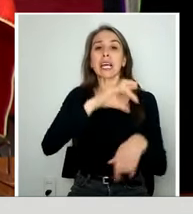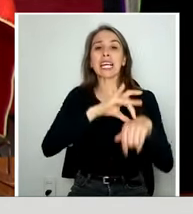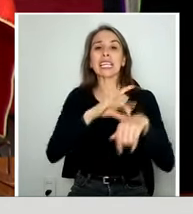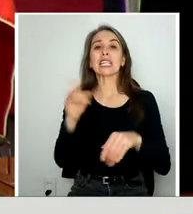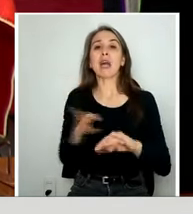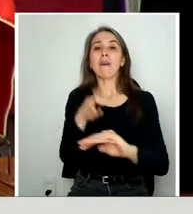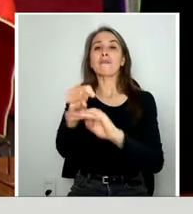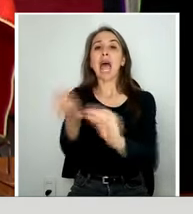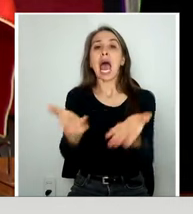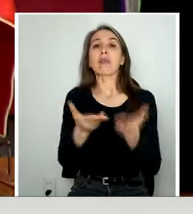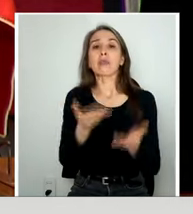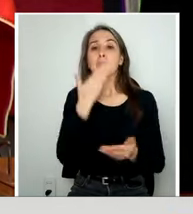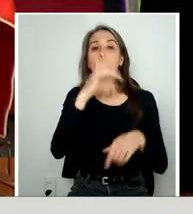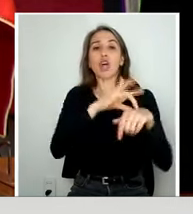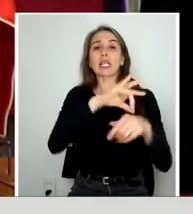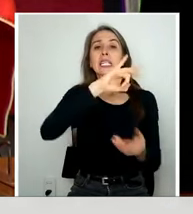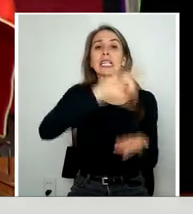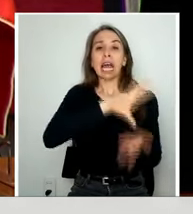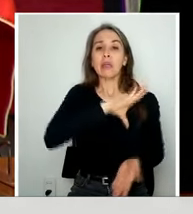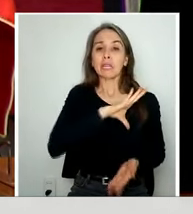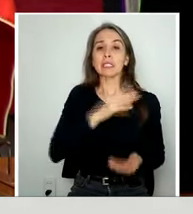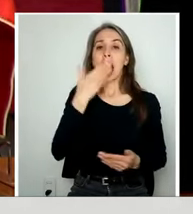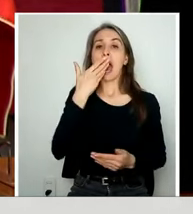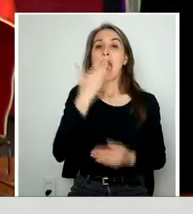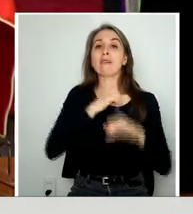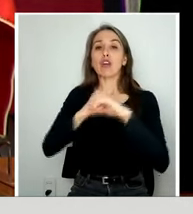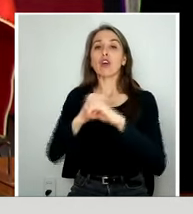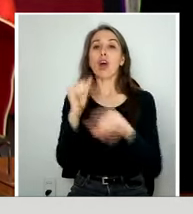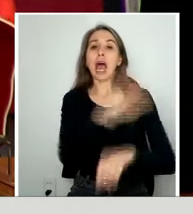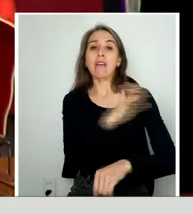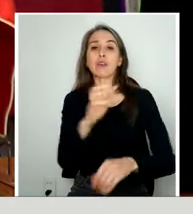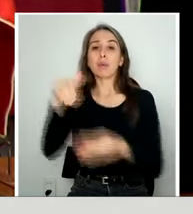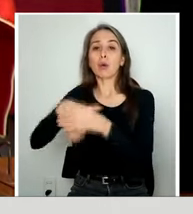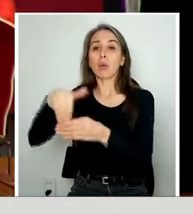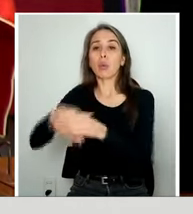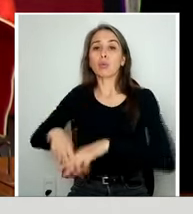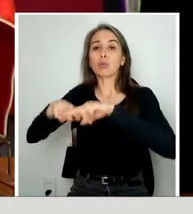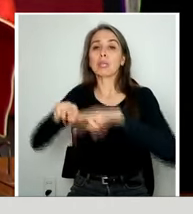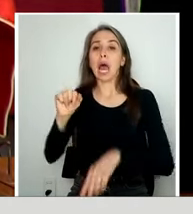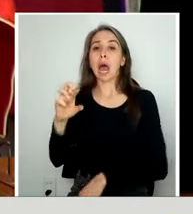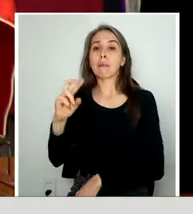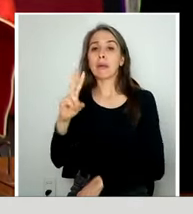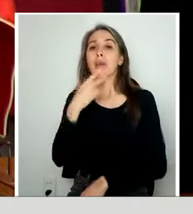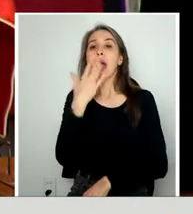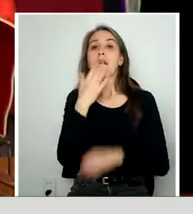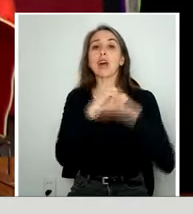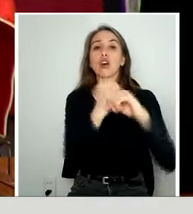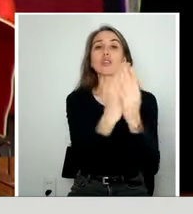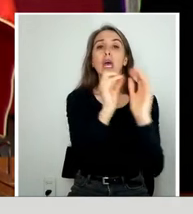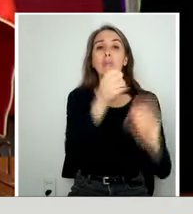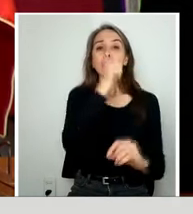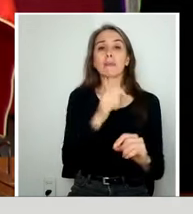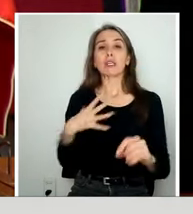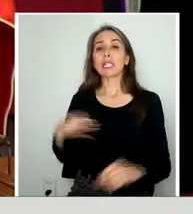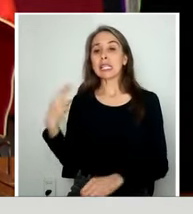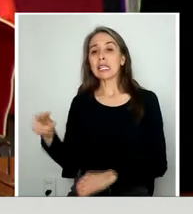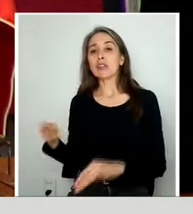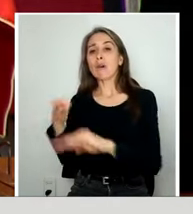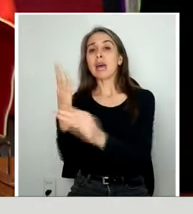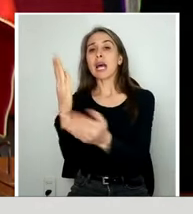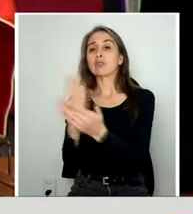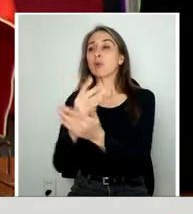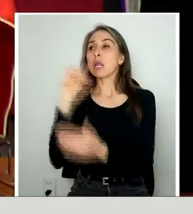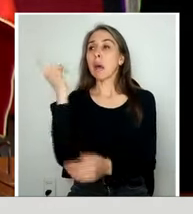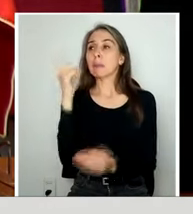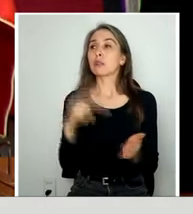hablan en contra de la afp pero veamos como junta platitas de los apes hablan contra la educación privada pegan a sus hijos en colegios particulares el problema